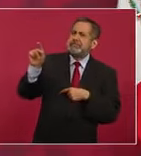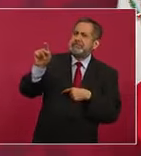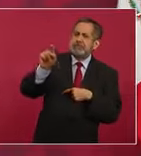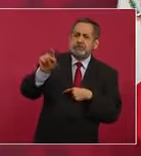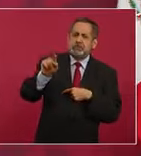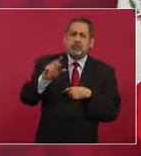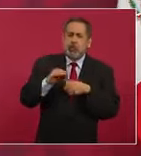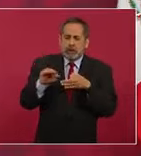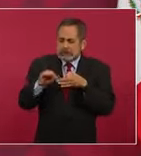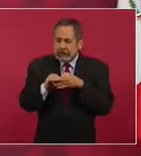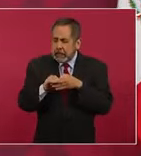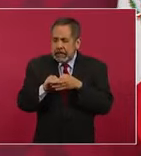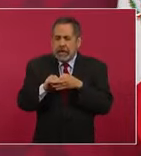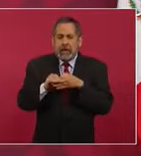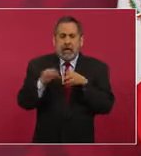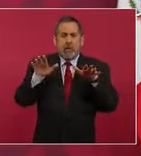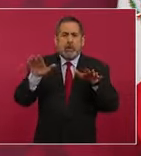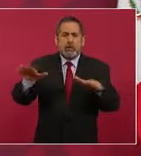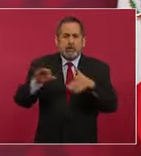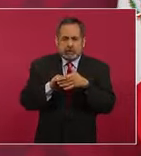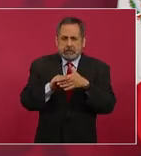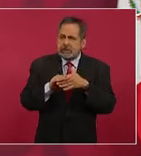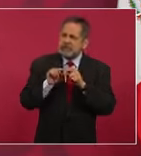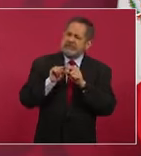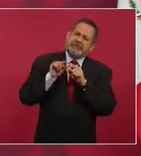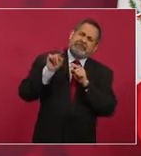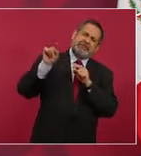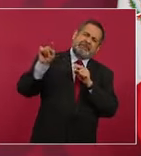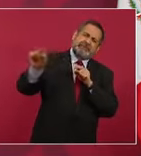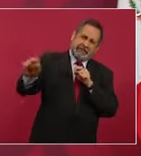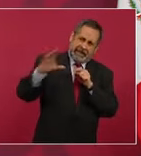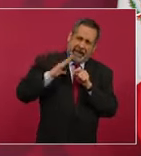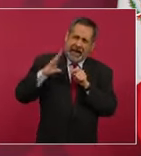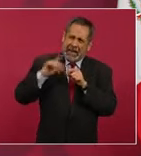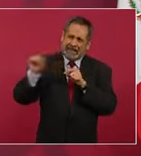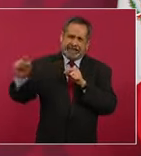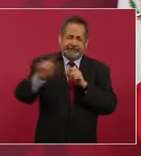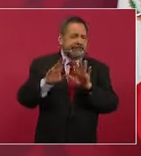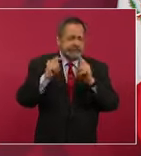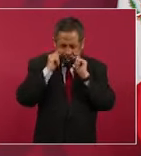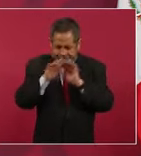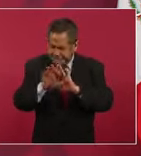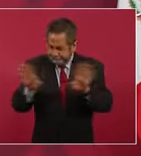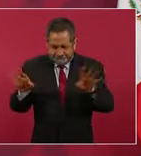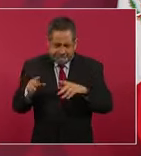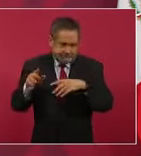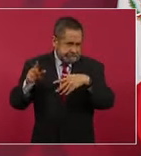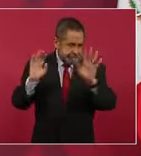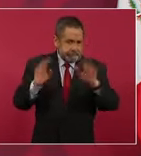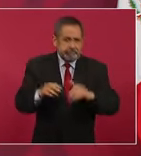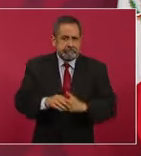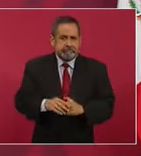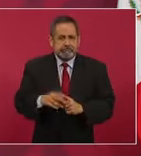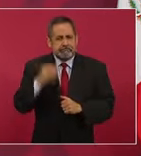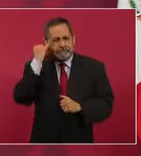están distantes de los centros de las ciudades. Independientemente de eso,